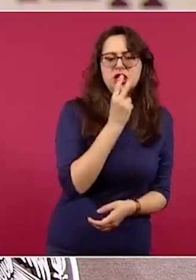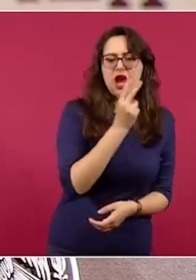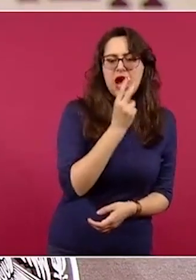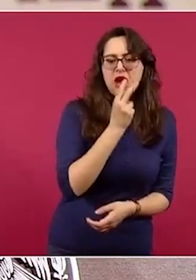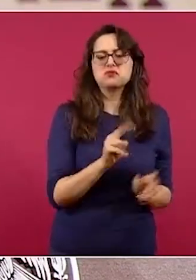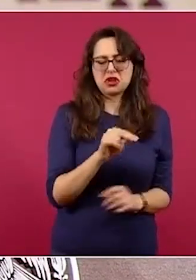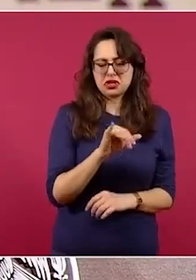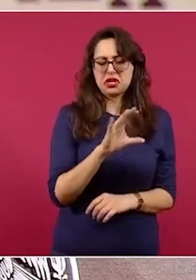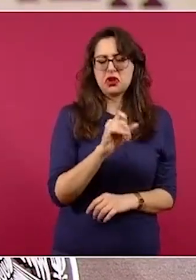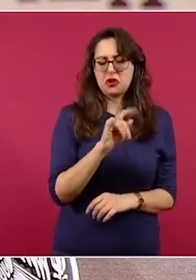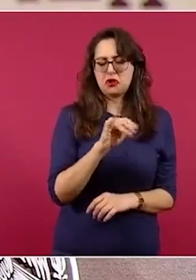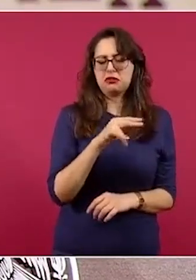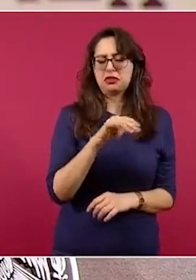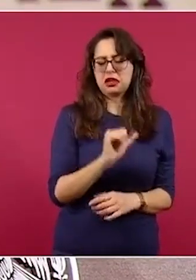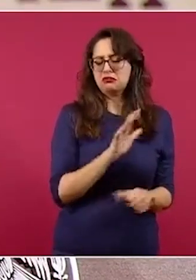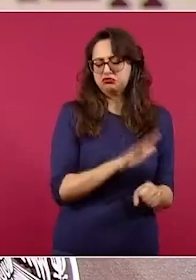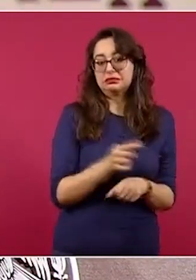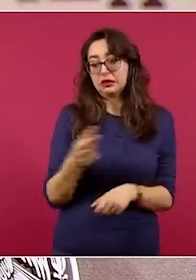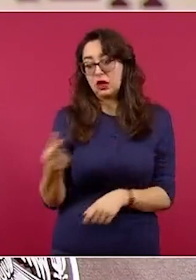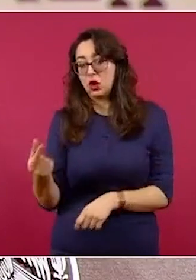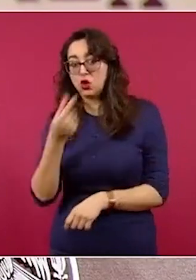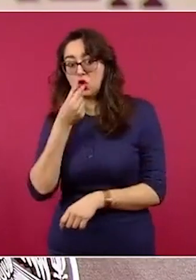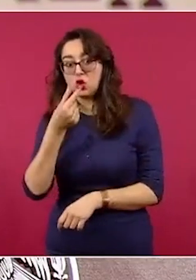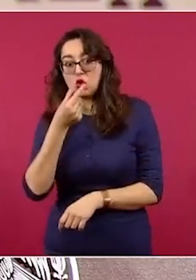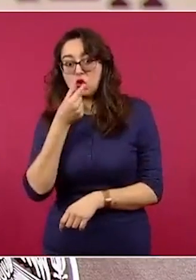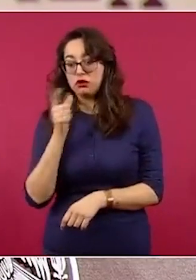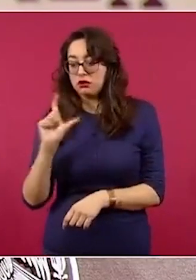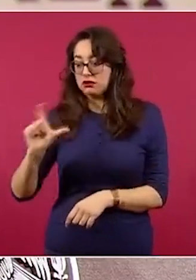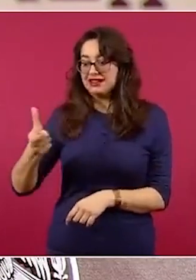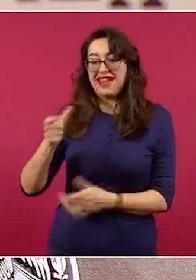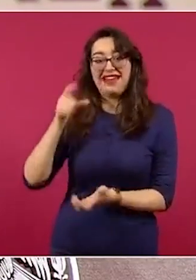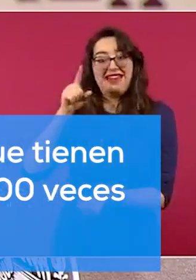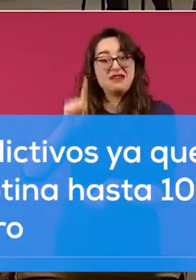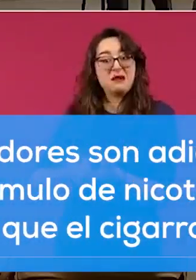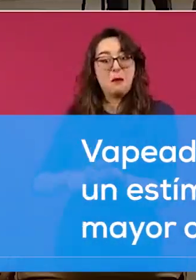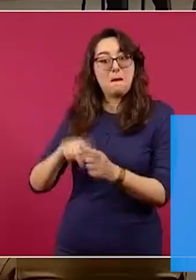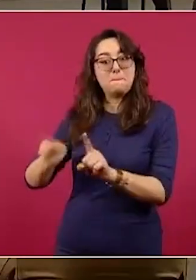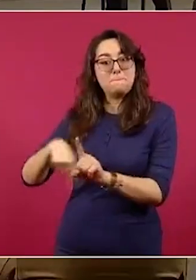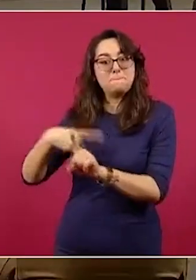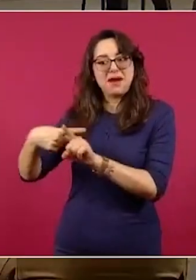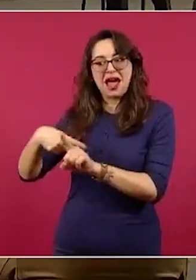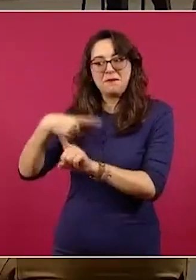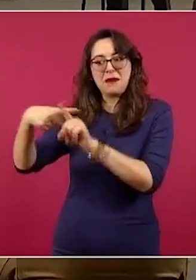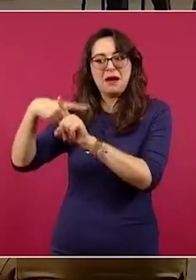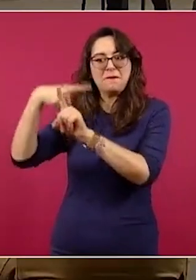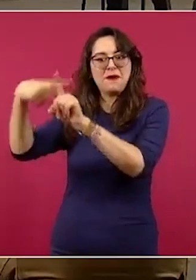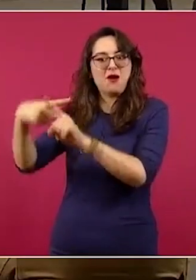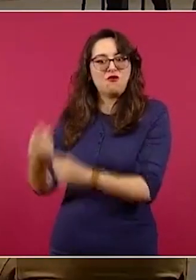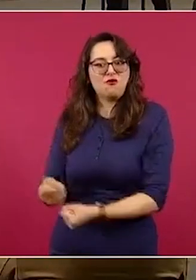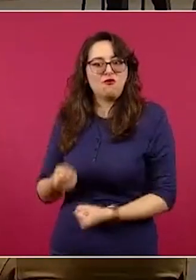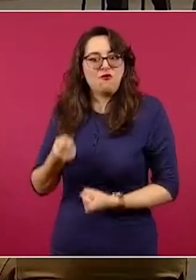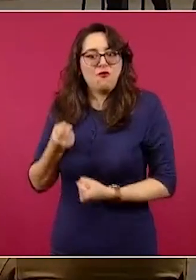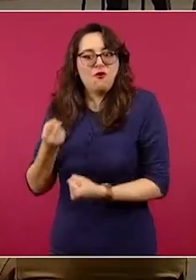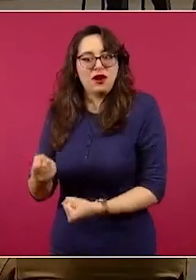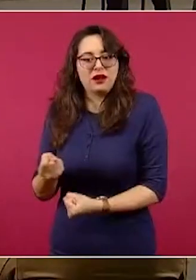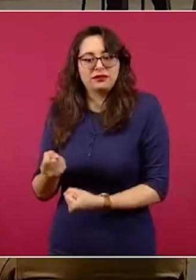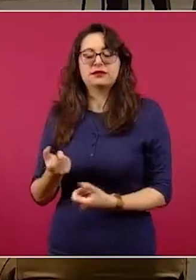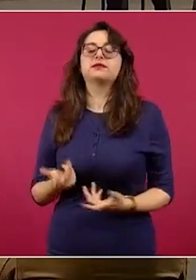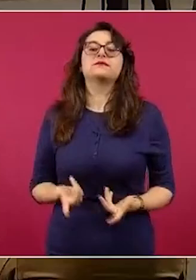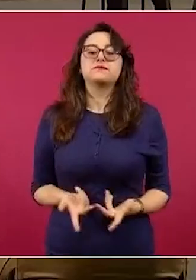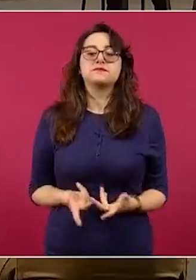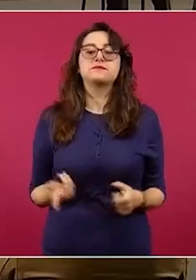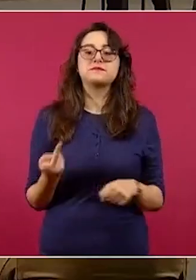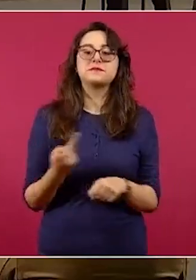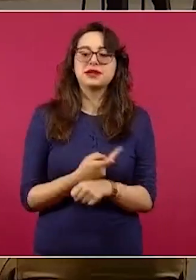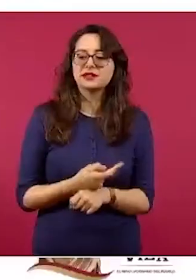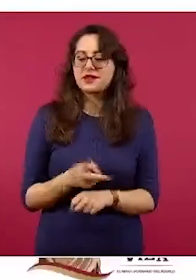que puede producir fumar un cigarrillo. Están diseñados para ser atractivos y eso particularmente en los años 80